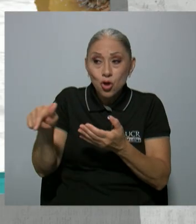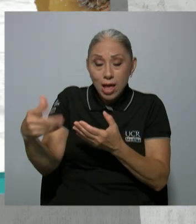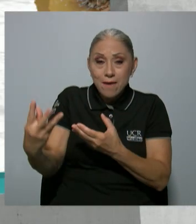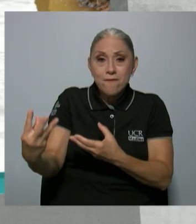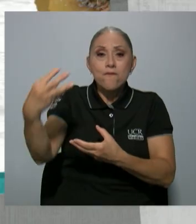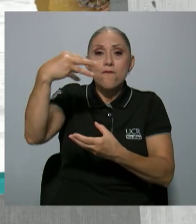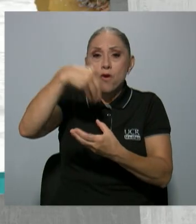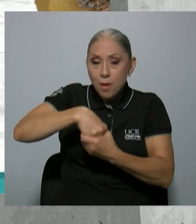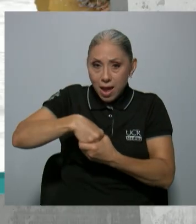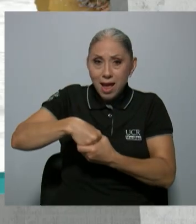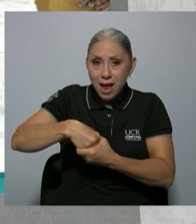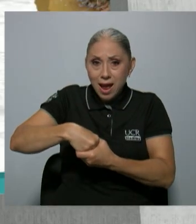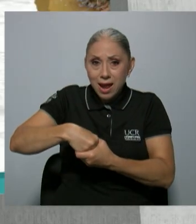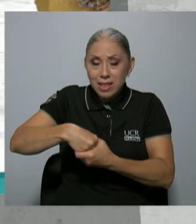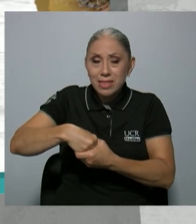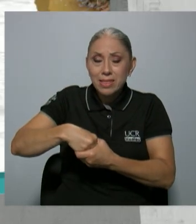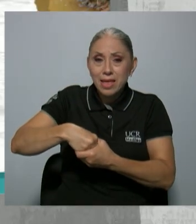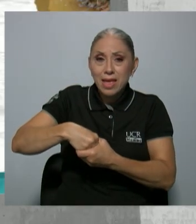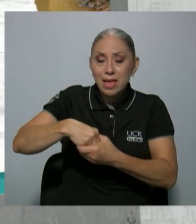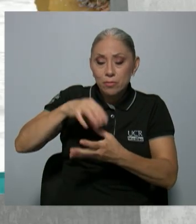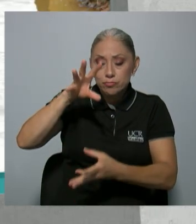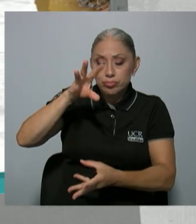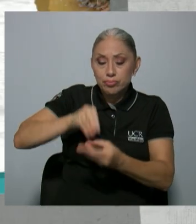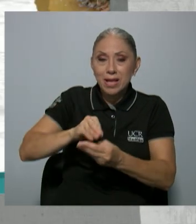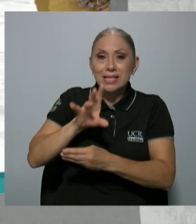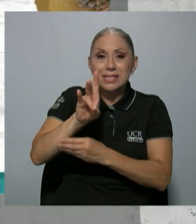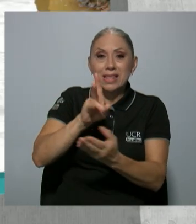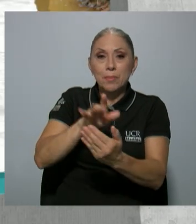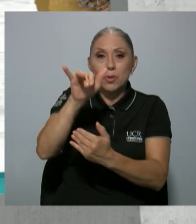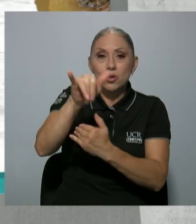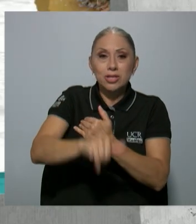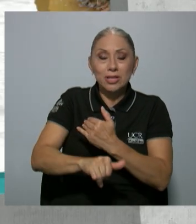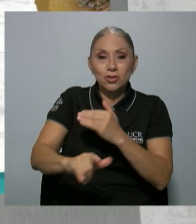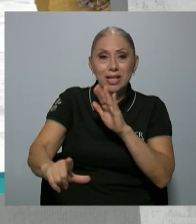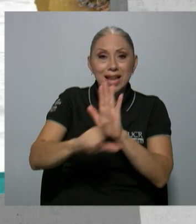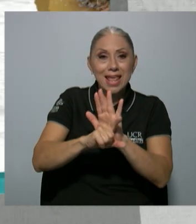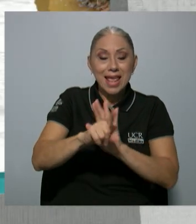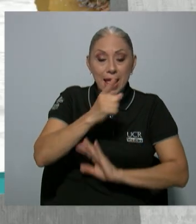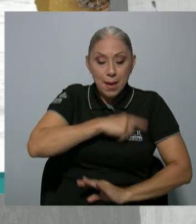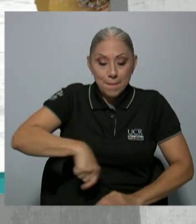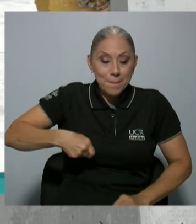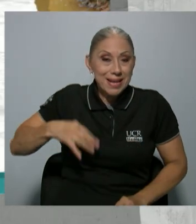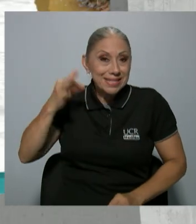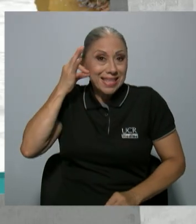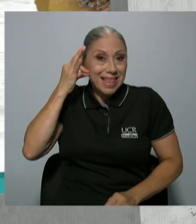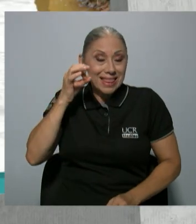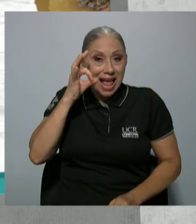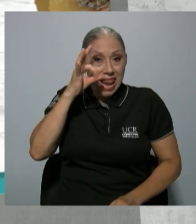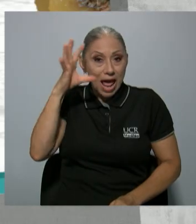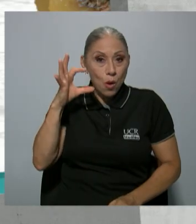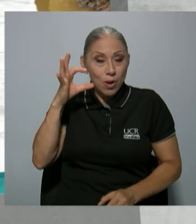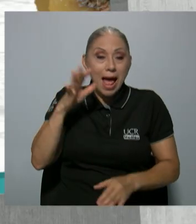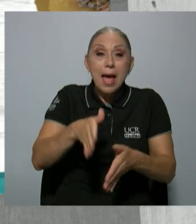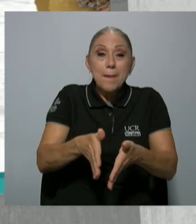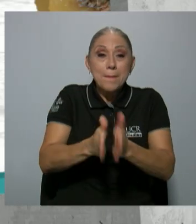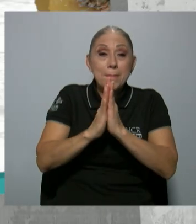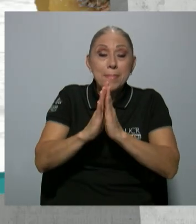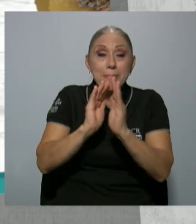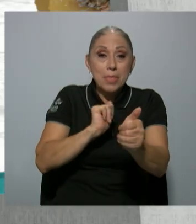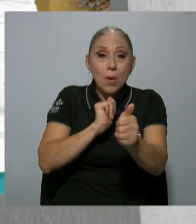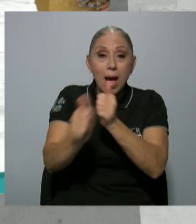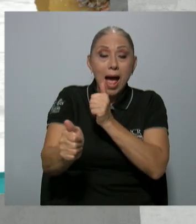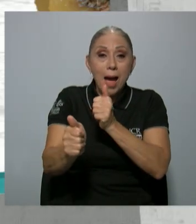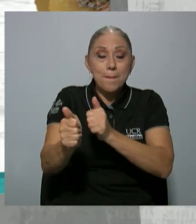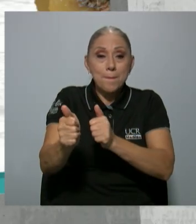parte de los 7 proyectos de ley que la presidenta electa Laura Fernández solicitó aprobar antes de asumir